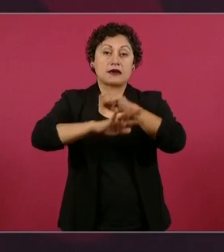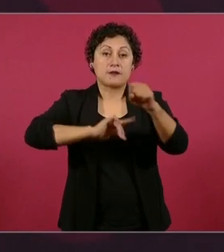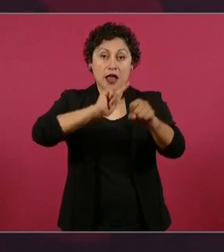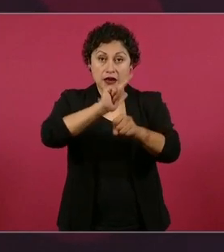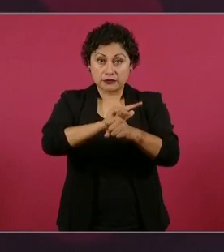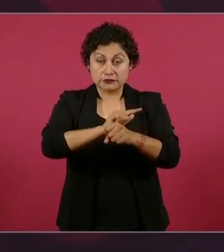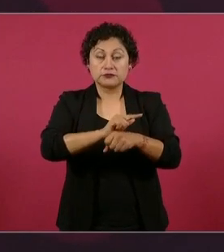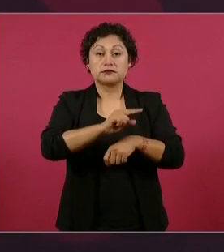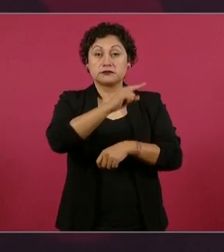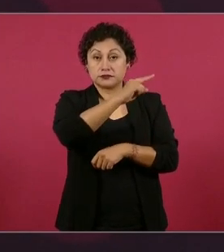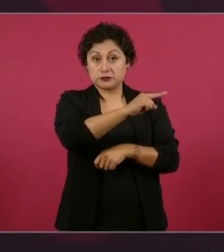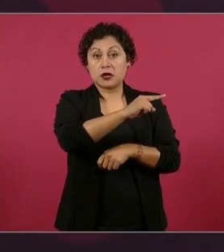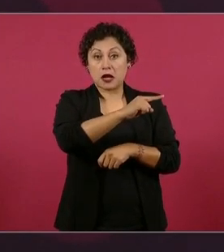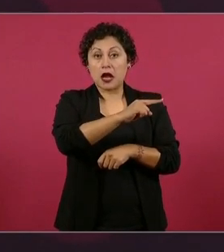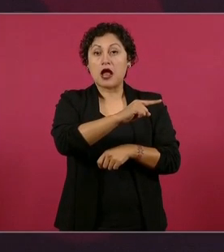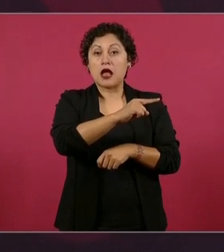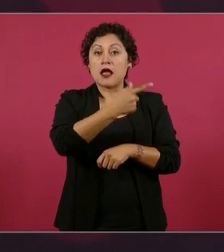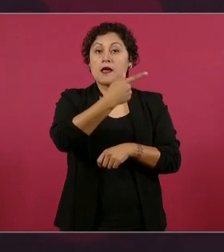imprenta.